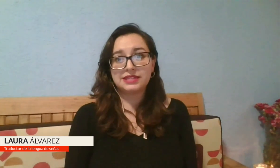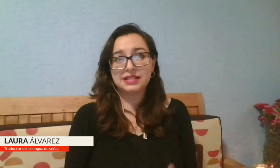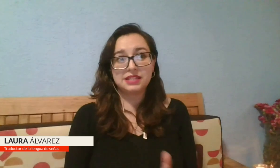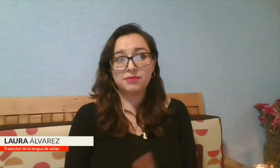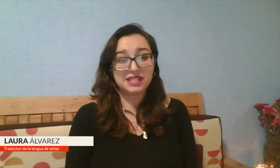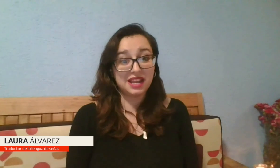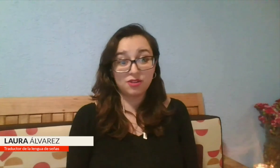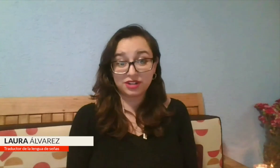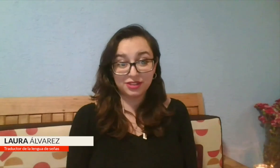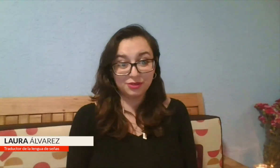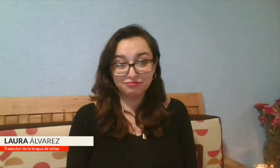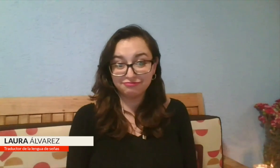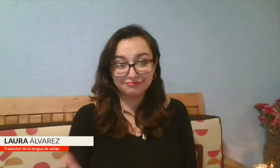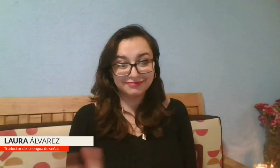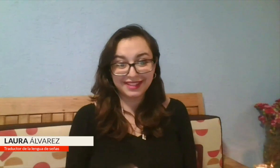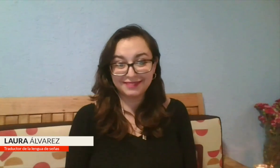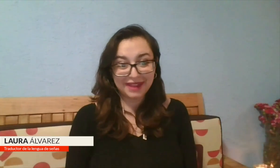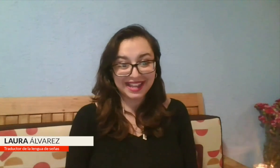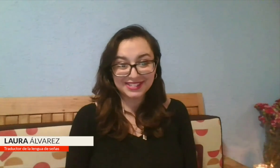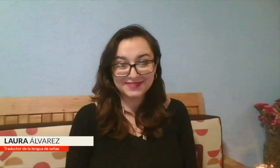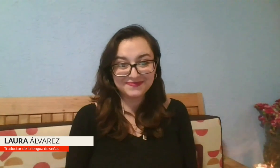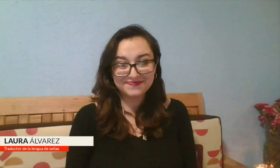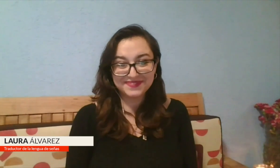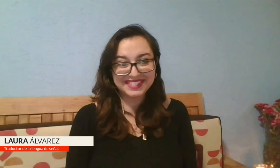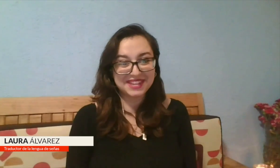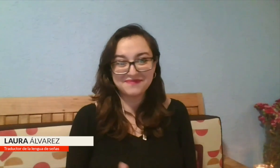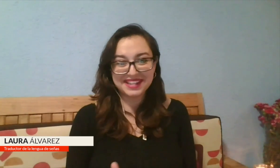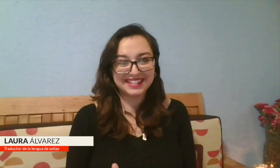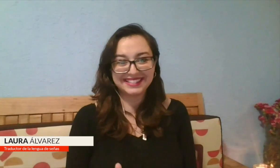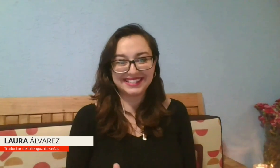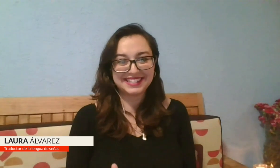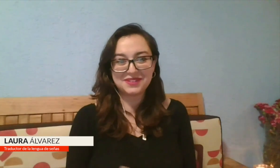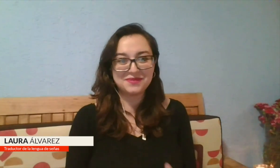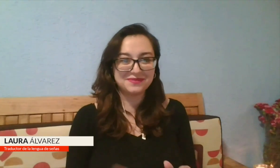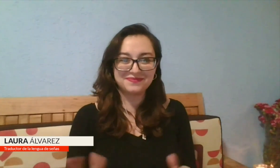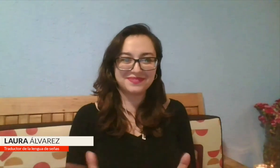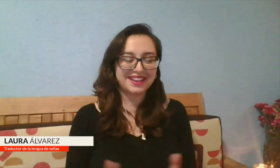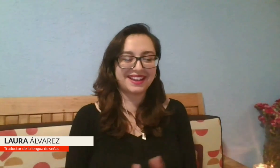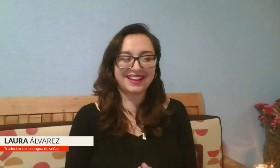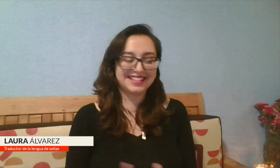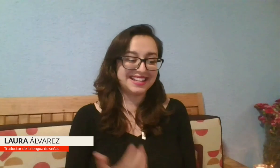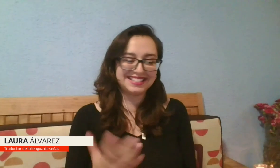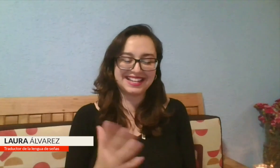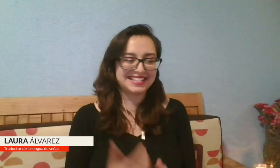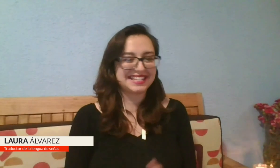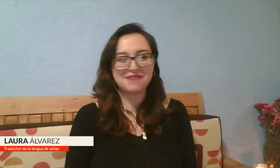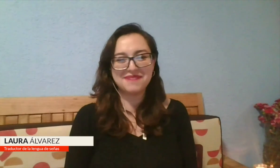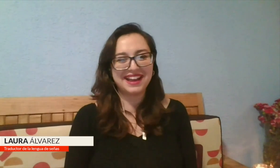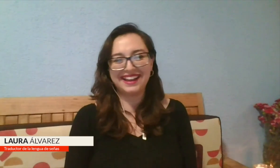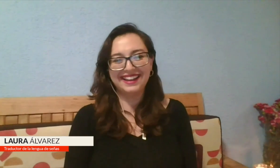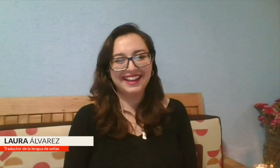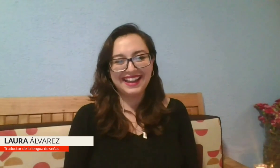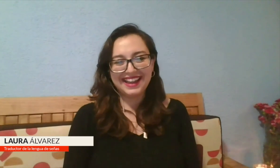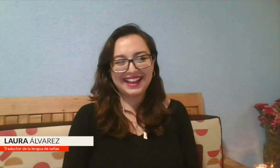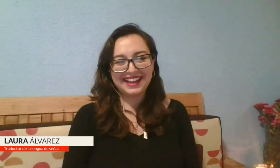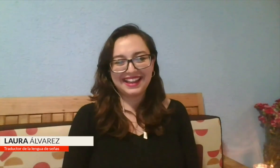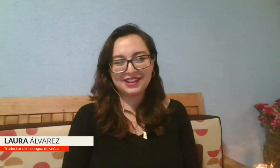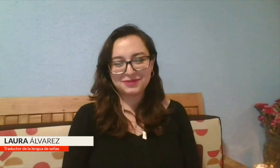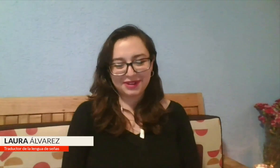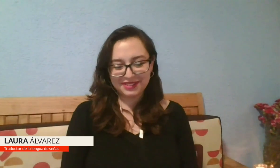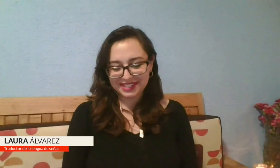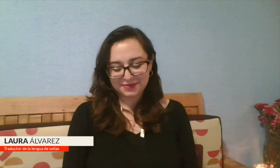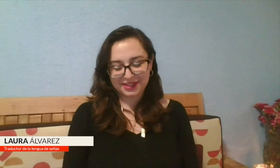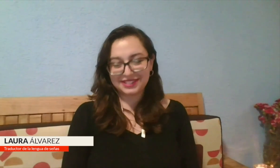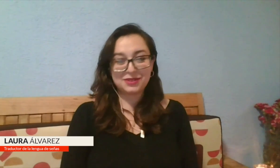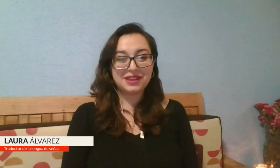la verdad es que él siempre sale corriendo del palacio, siempre es así como casi se les escapa a